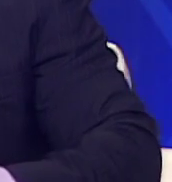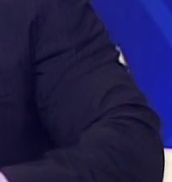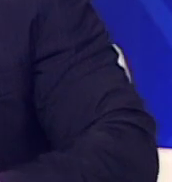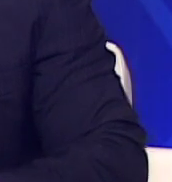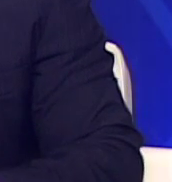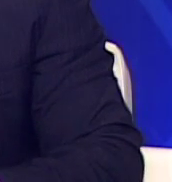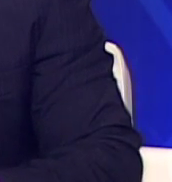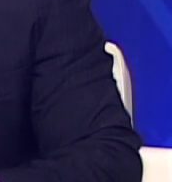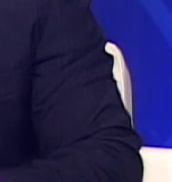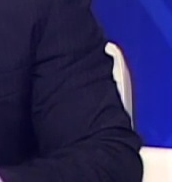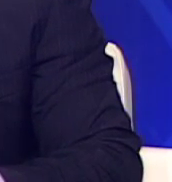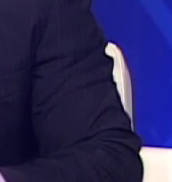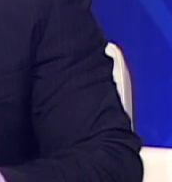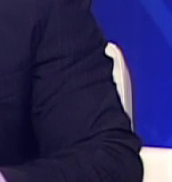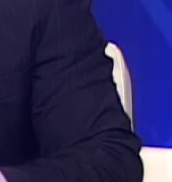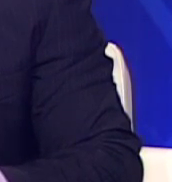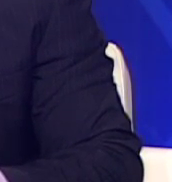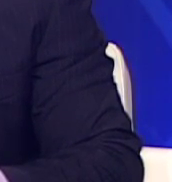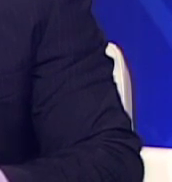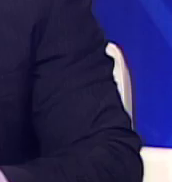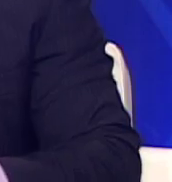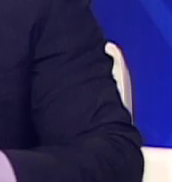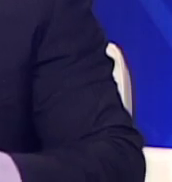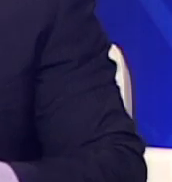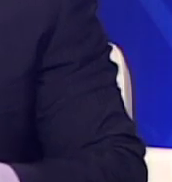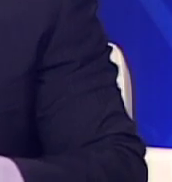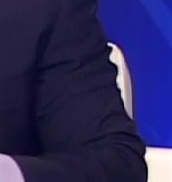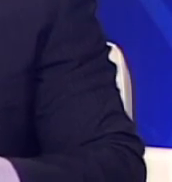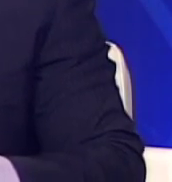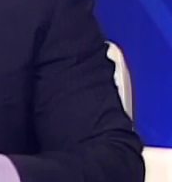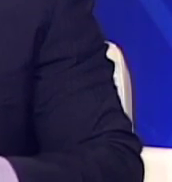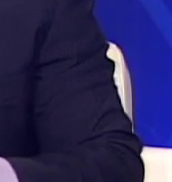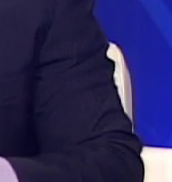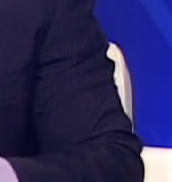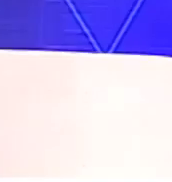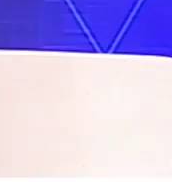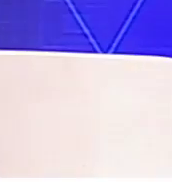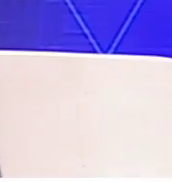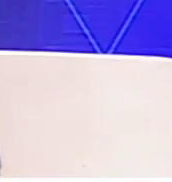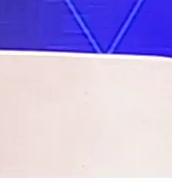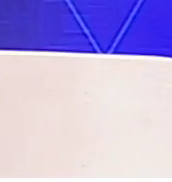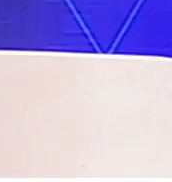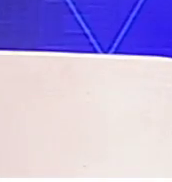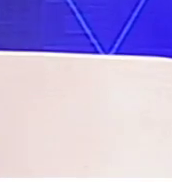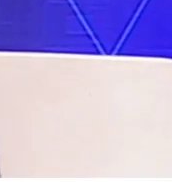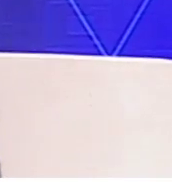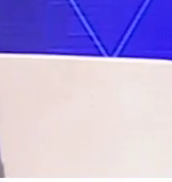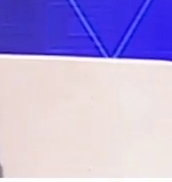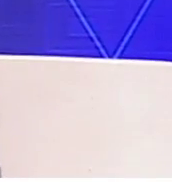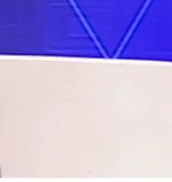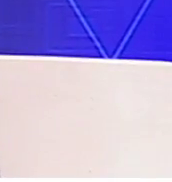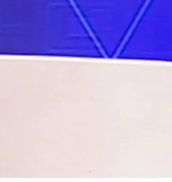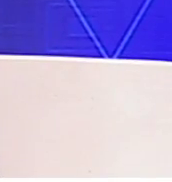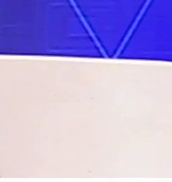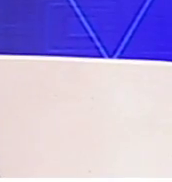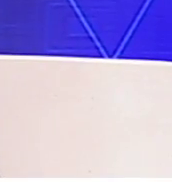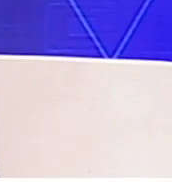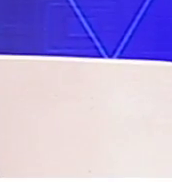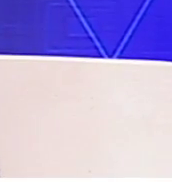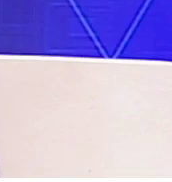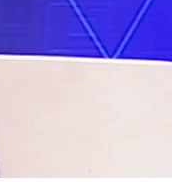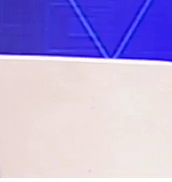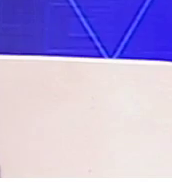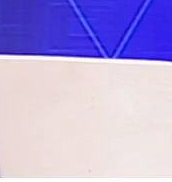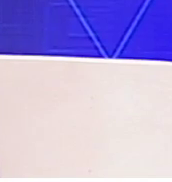moral republicano estar con nosotros hoy en entrevista vención Gracias por estar Muchas gracias a ti por la oportunidad y gracias a ustedes también por habernos acompañado que tengan todo